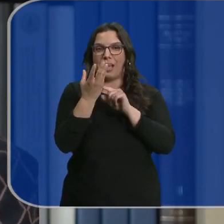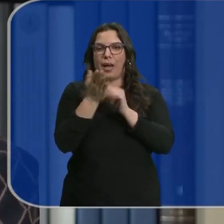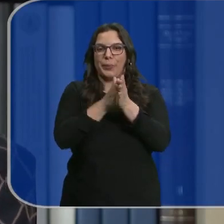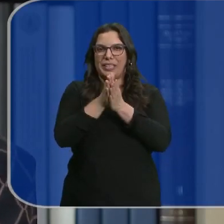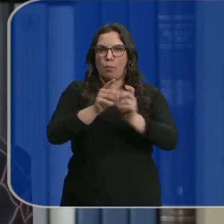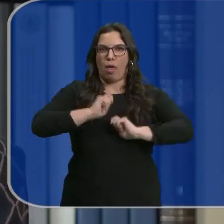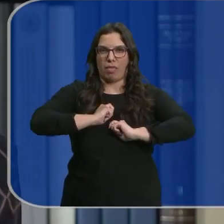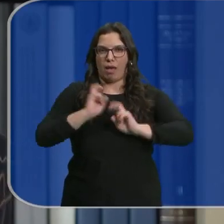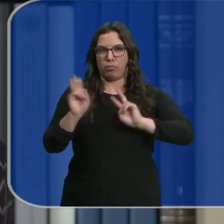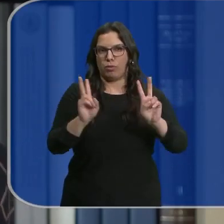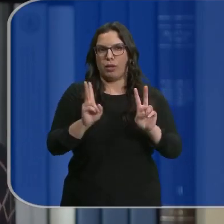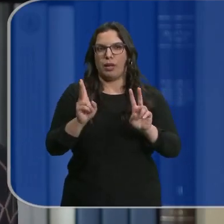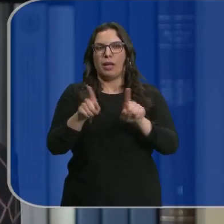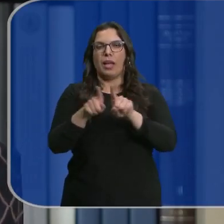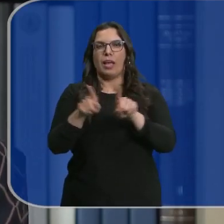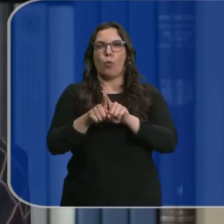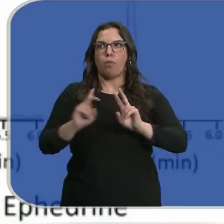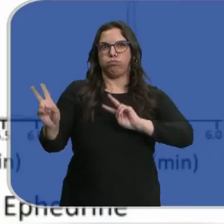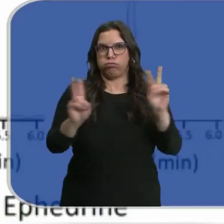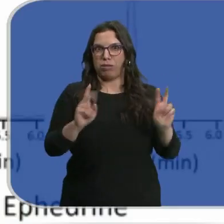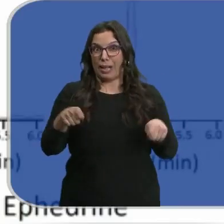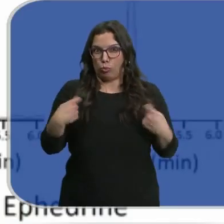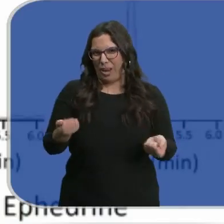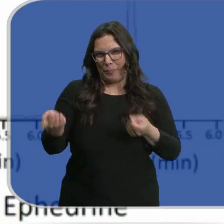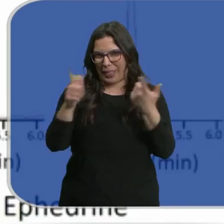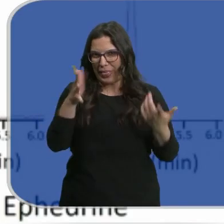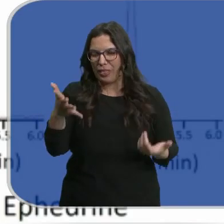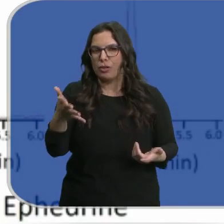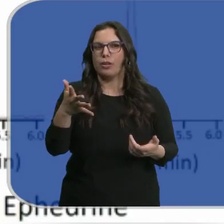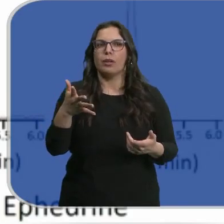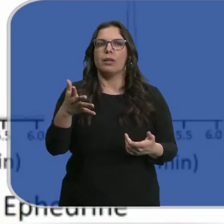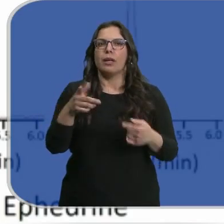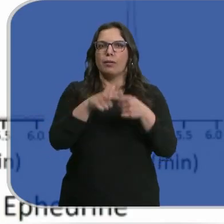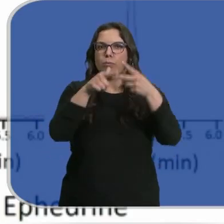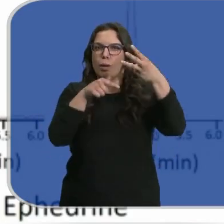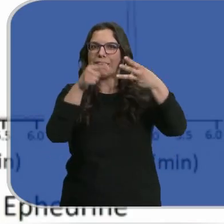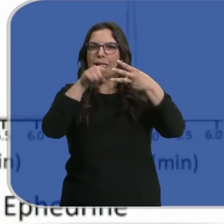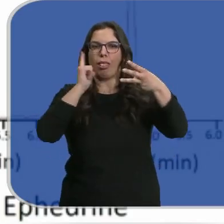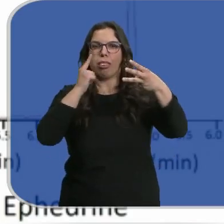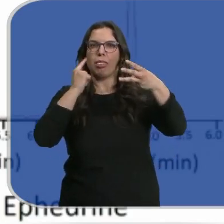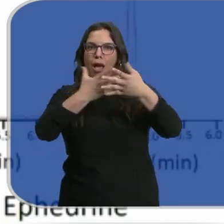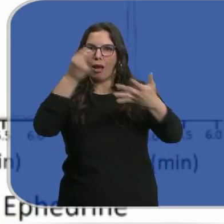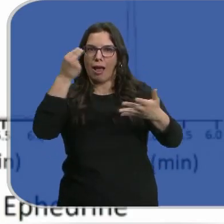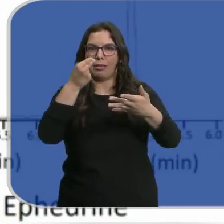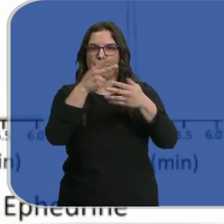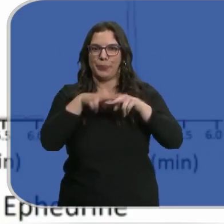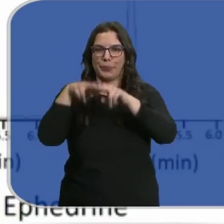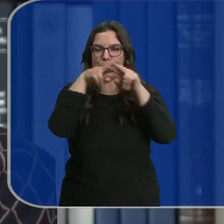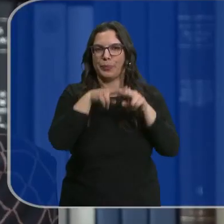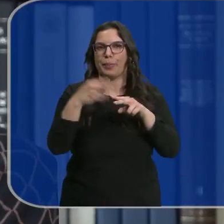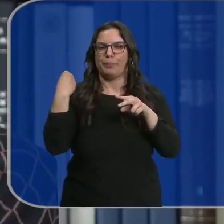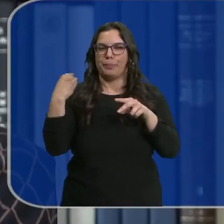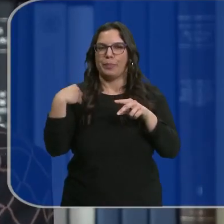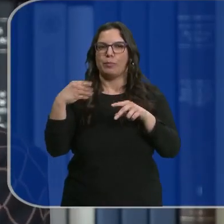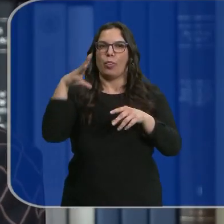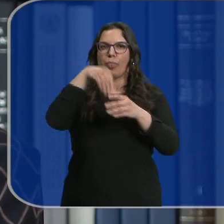estimulantes, para que nos entendamos como si fuera una anfetamina natural, y escopolamina y atropina, que se encuentran en